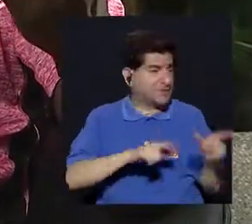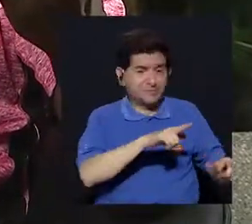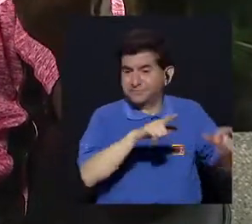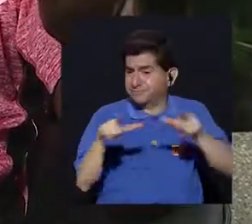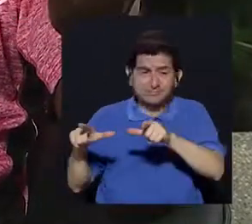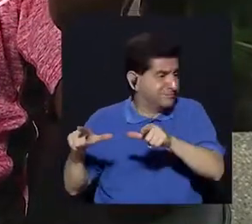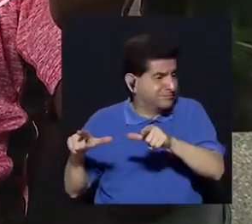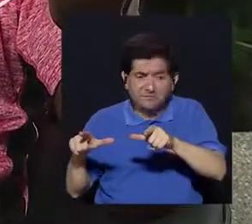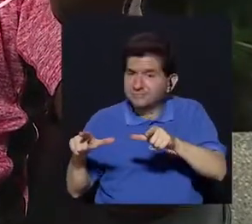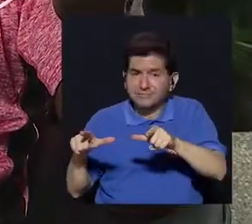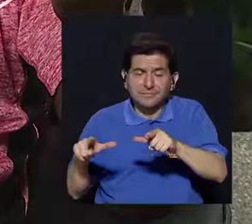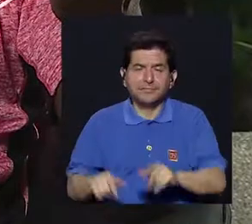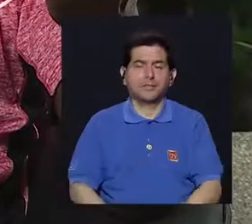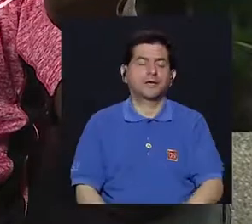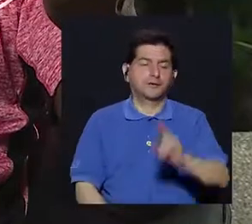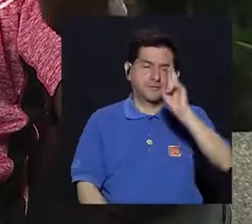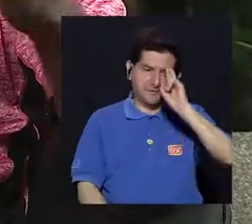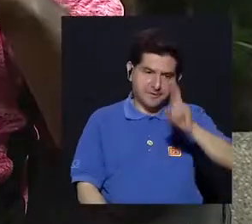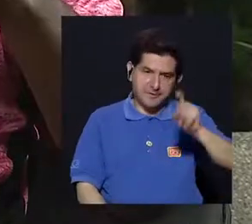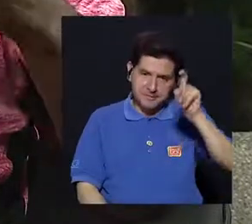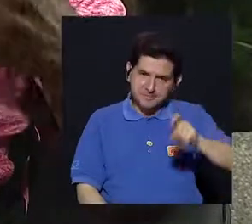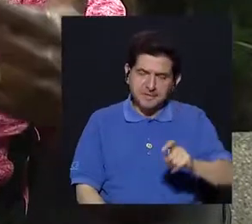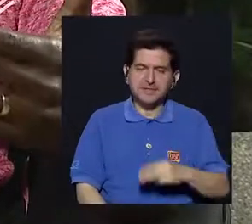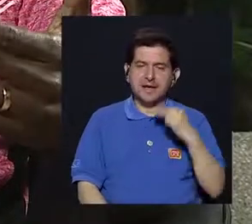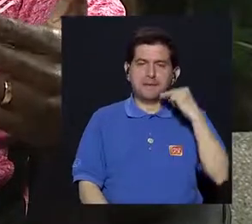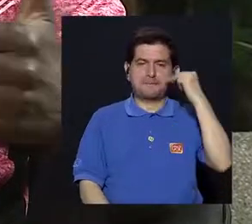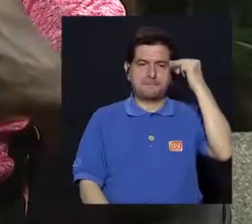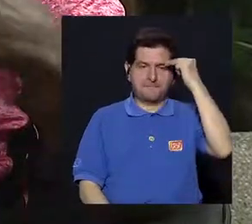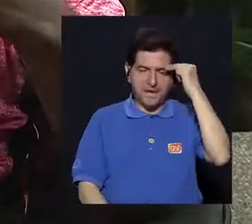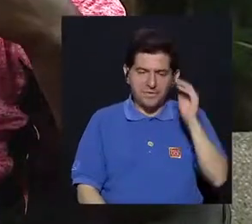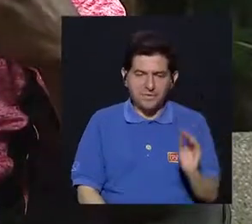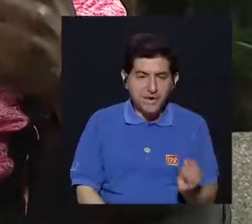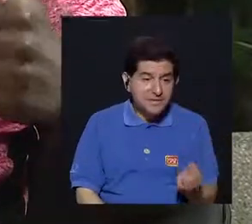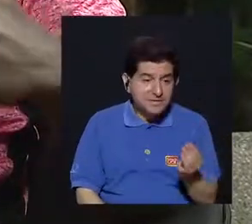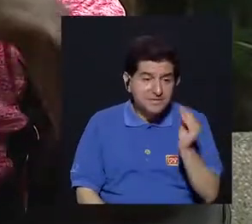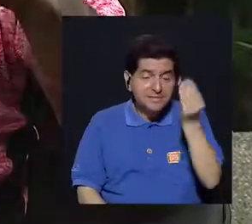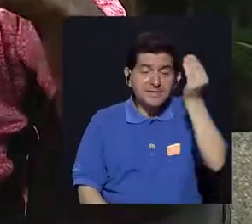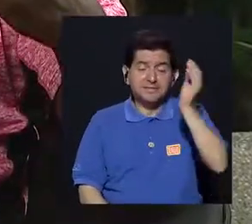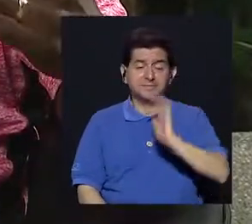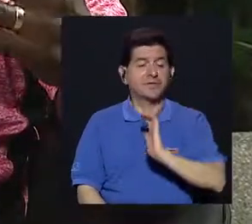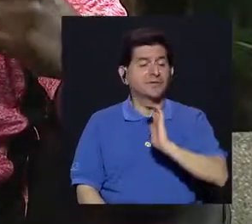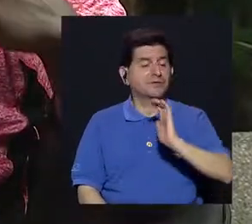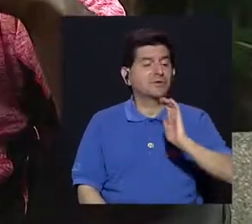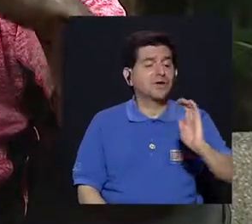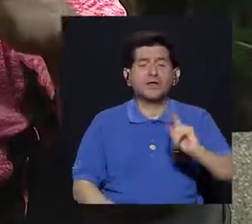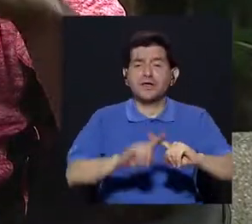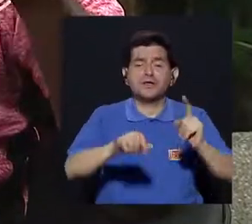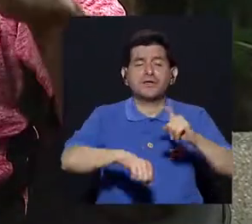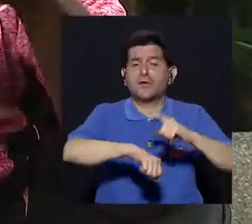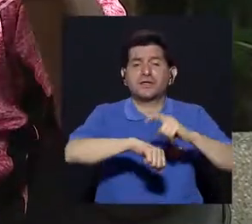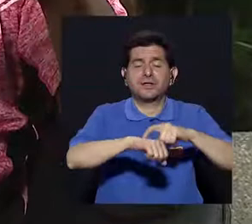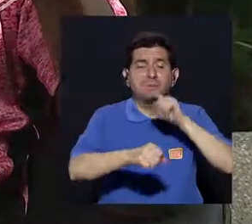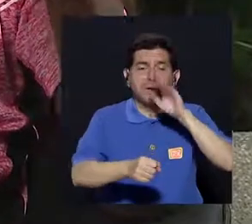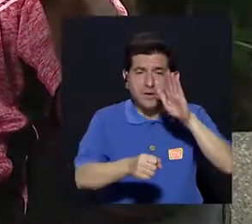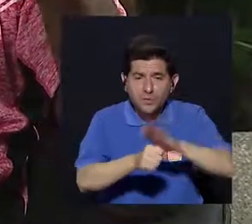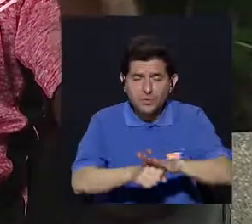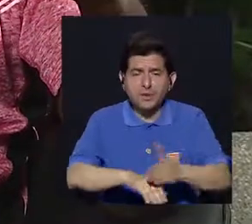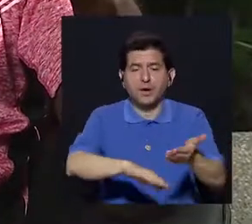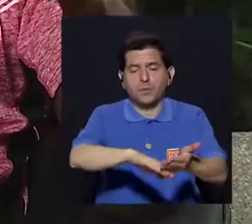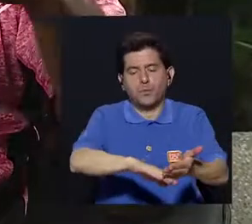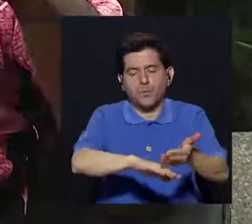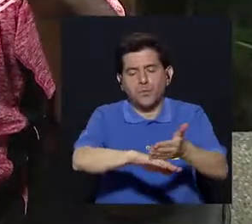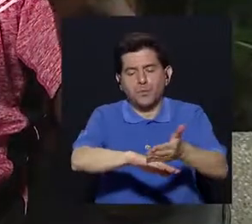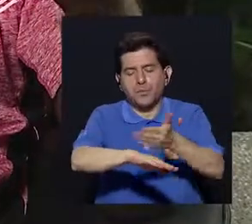superatletas y no están listos. Yo creo que hay que respetar la madurez, el crecimiento, que el niño vaya por sus